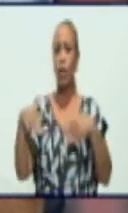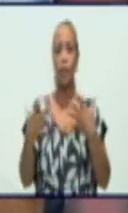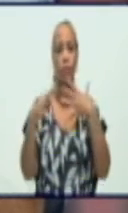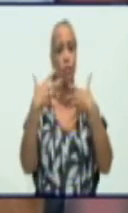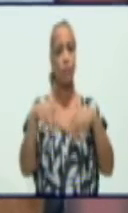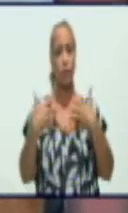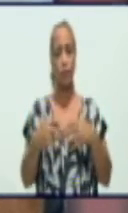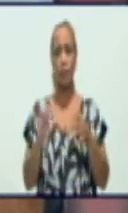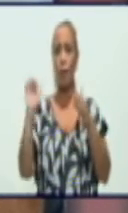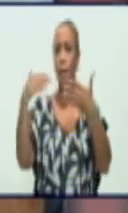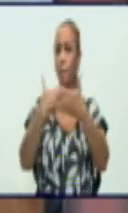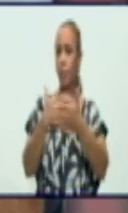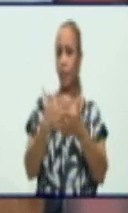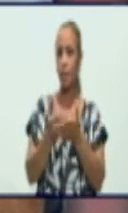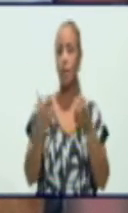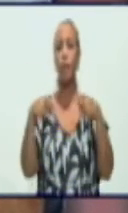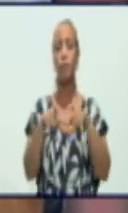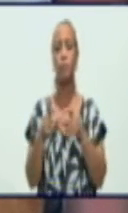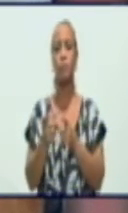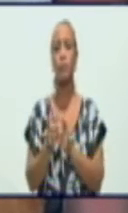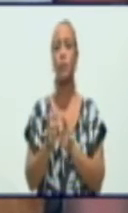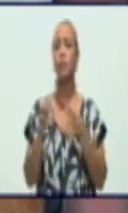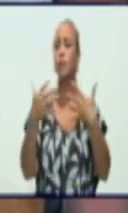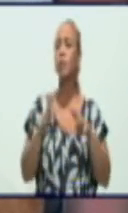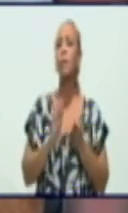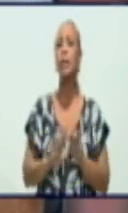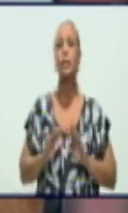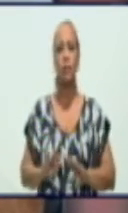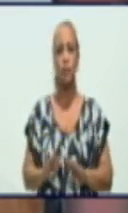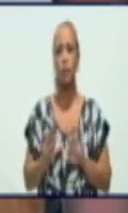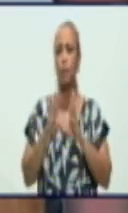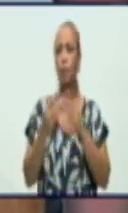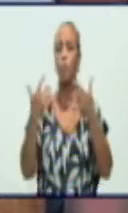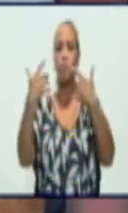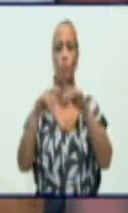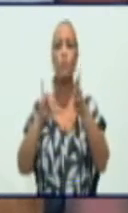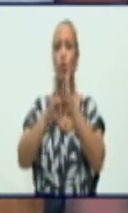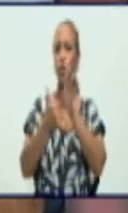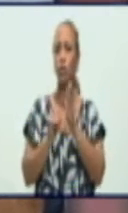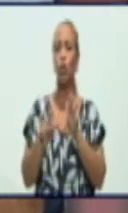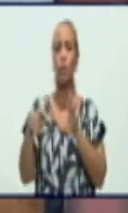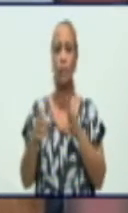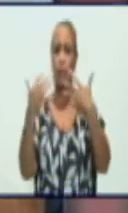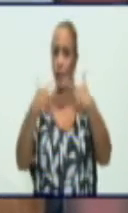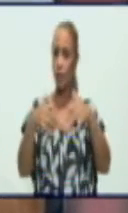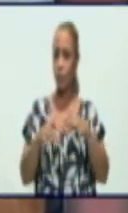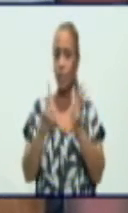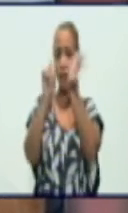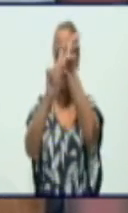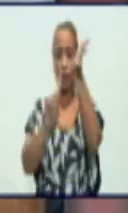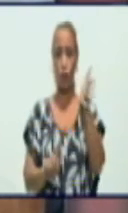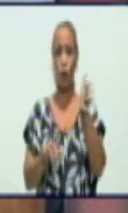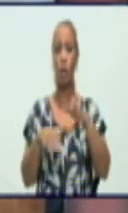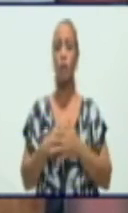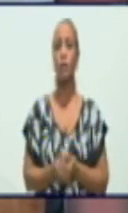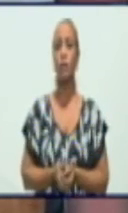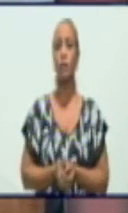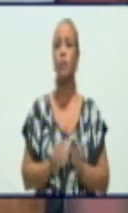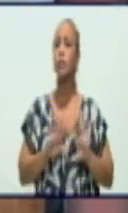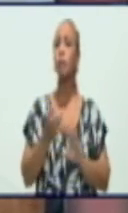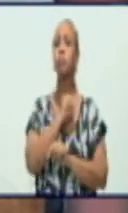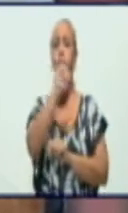empresas de la Unión, del Ministerio nuestro, empresa mantenedora, empresa de ingeniería y proyectos, y las propias empresas generadoras, se ha